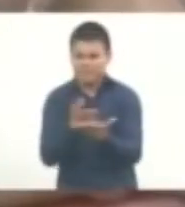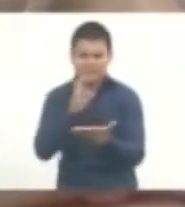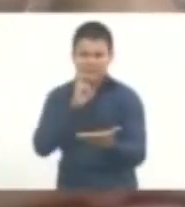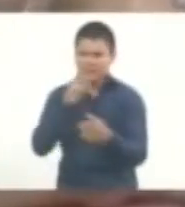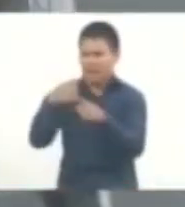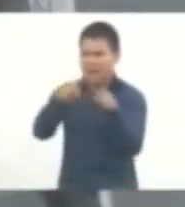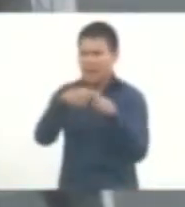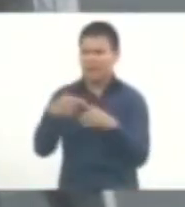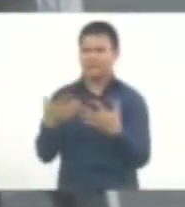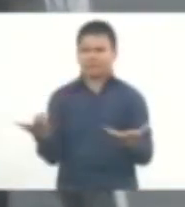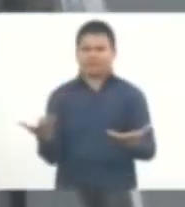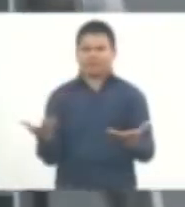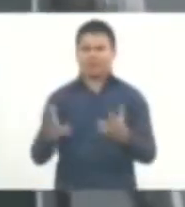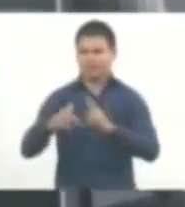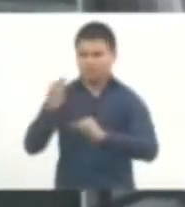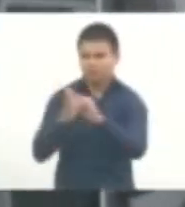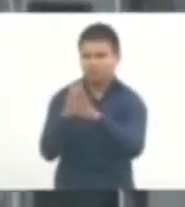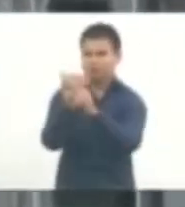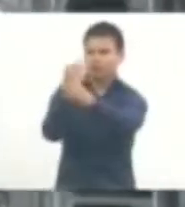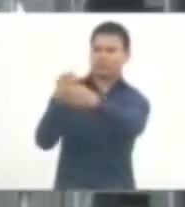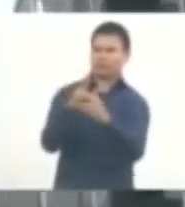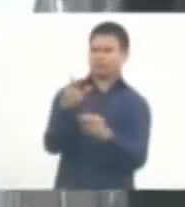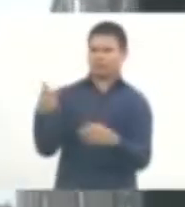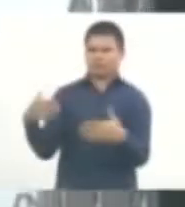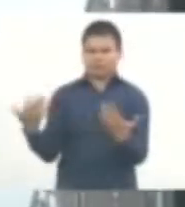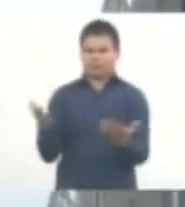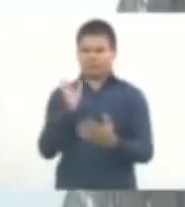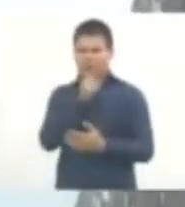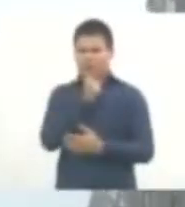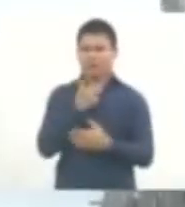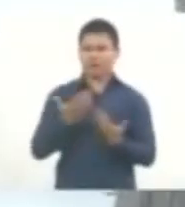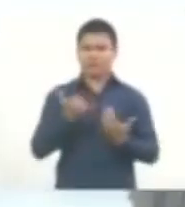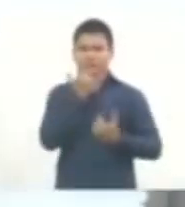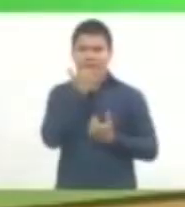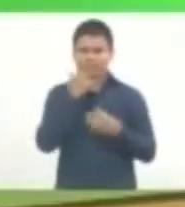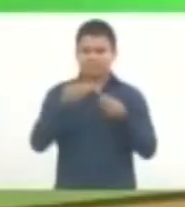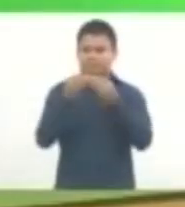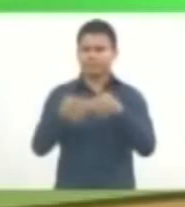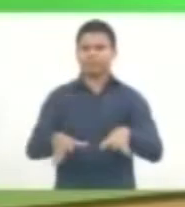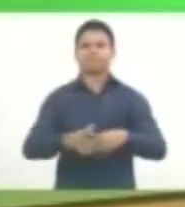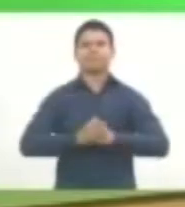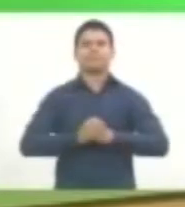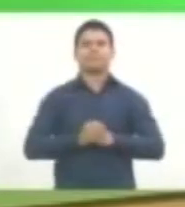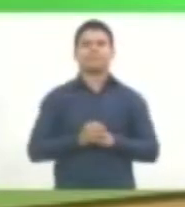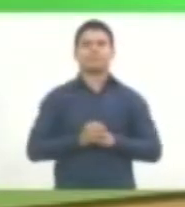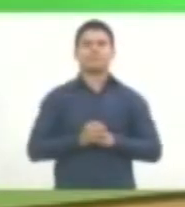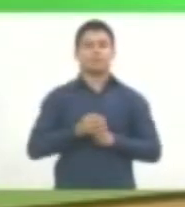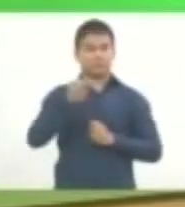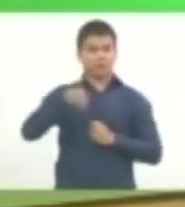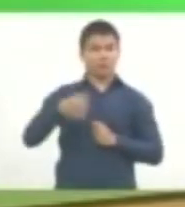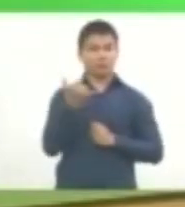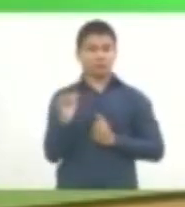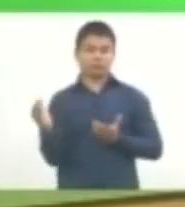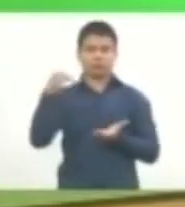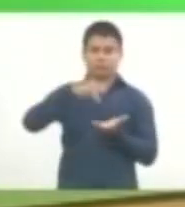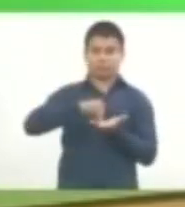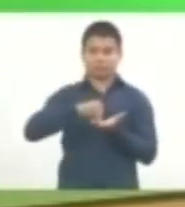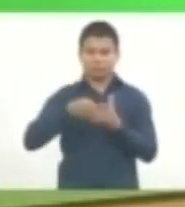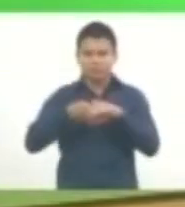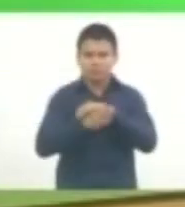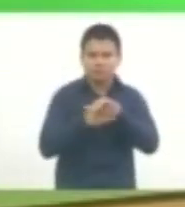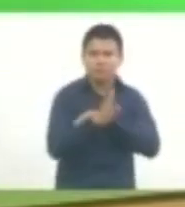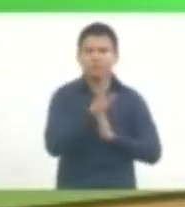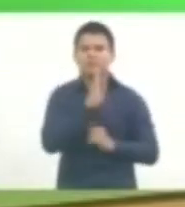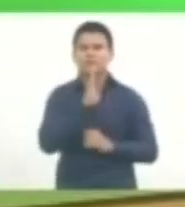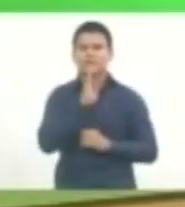no tenían relación con los proyectos científicos para los estudiantes. Y hoy regresaron a clases los más de 150 estudiantes